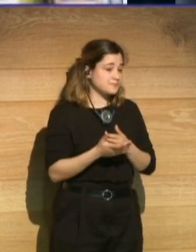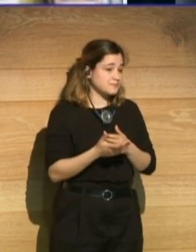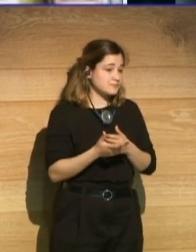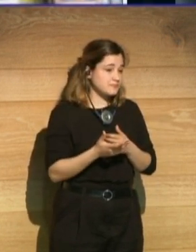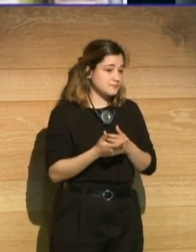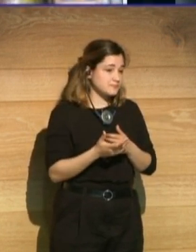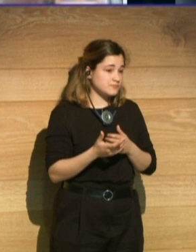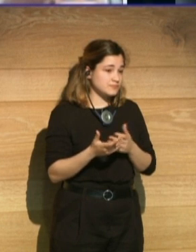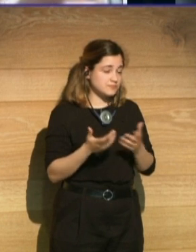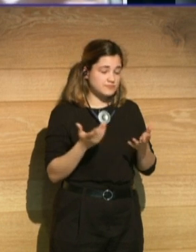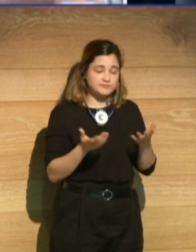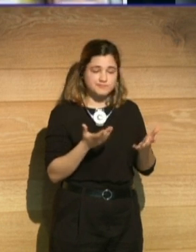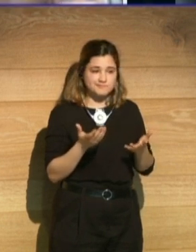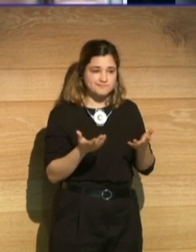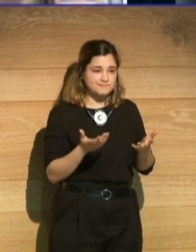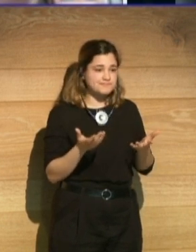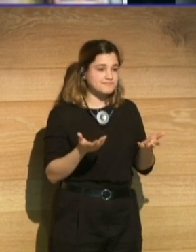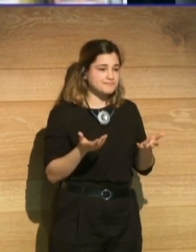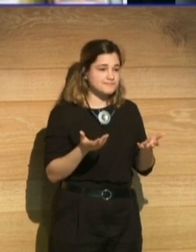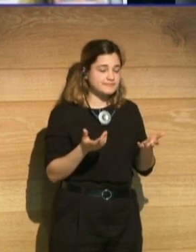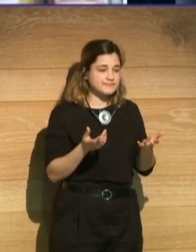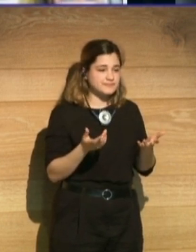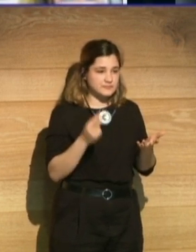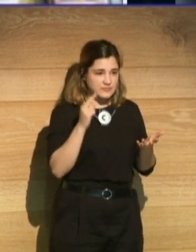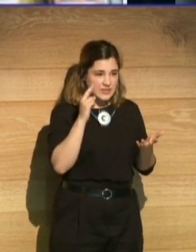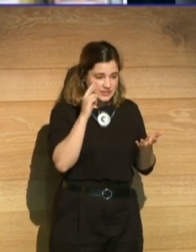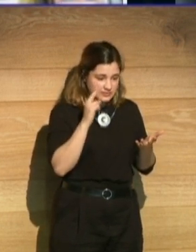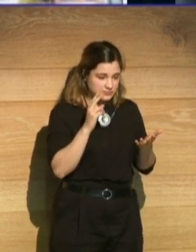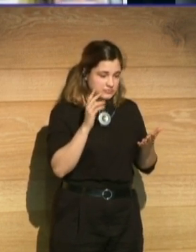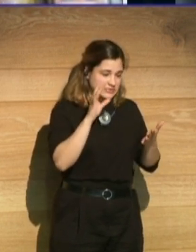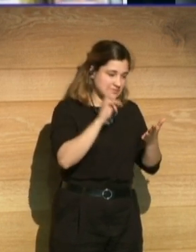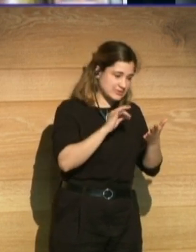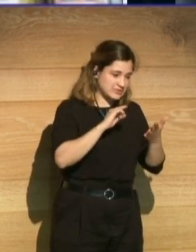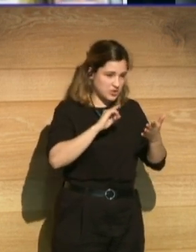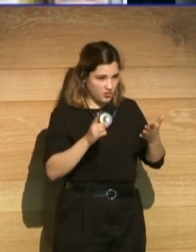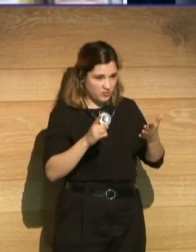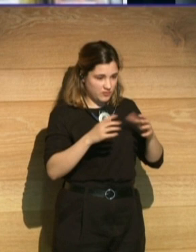fichas todas estas se ven solo sí y no en grande.